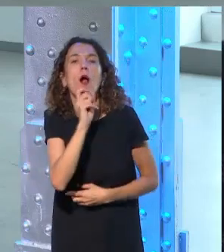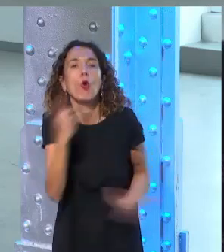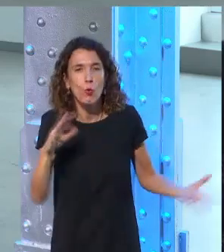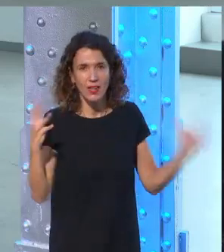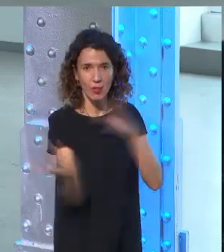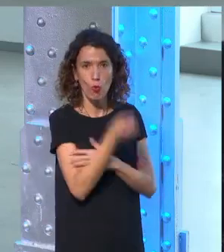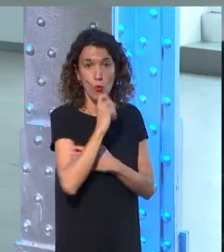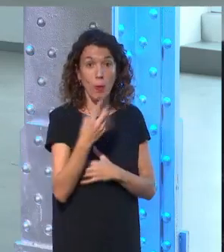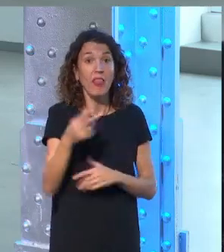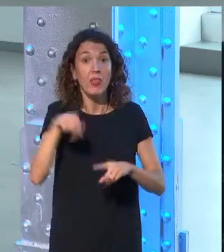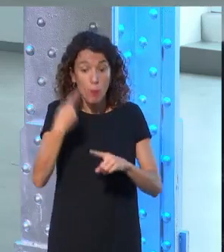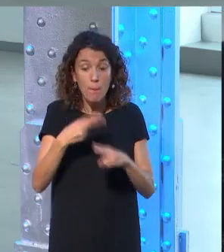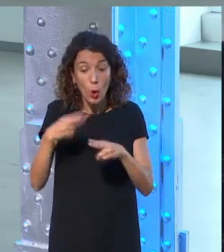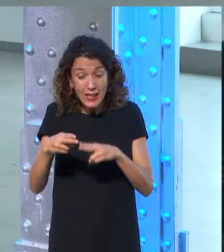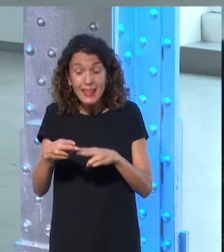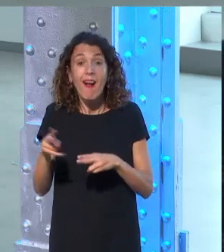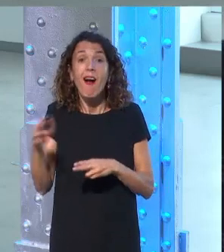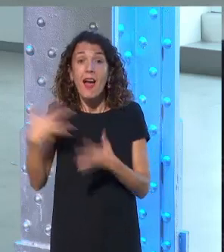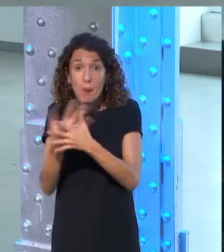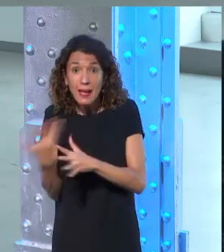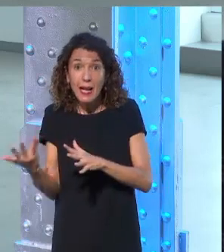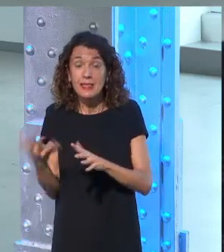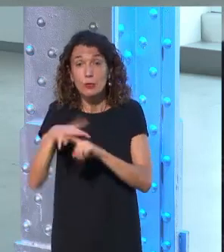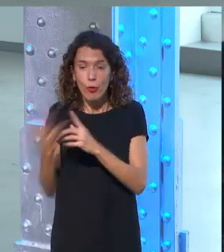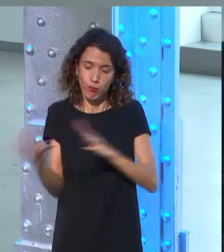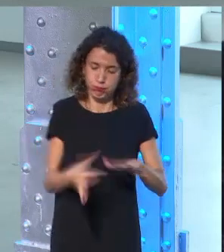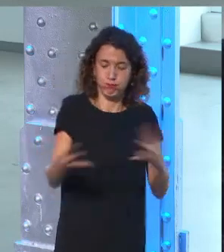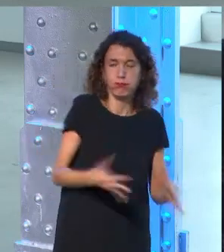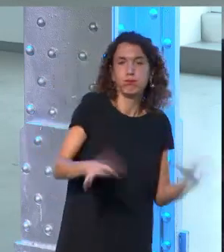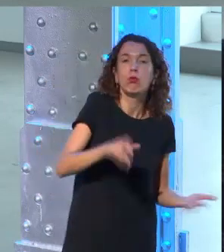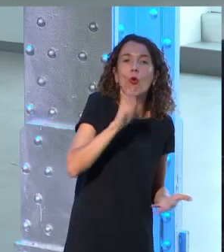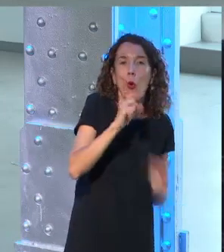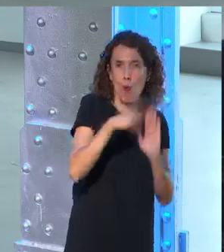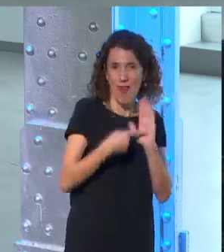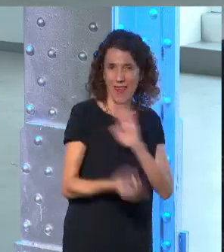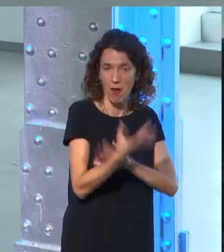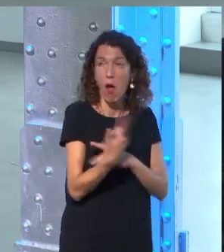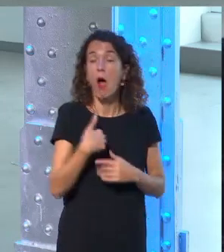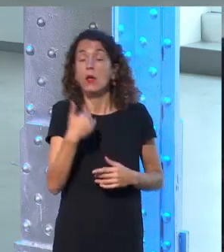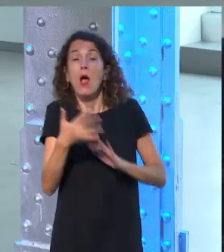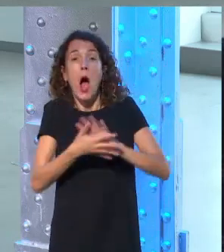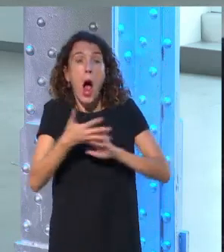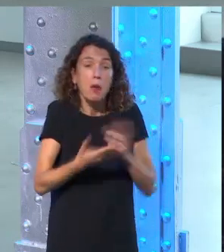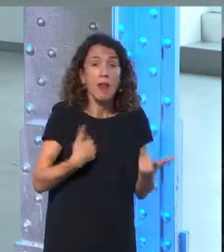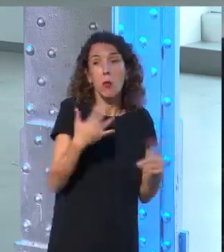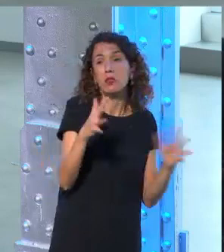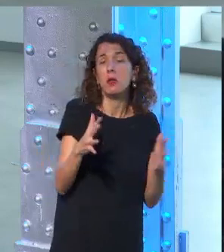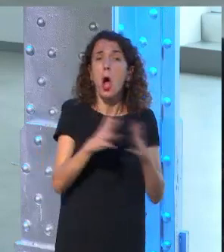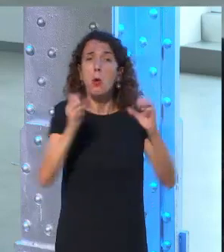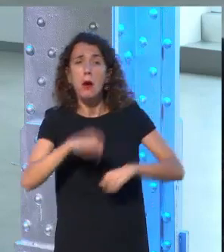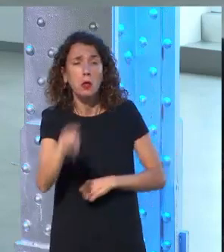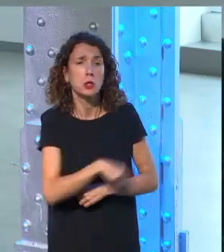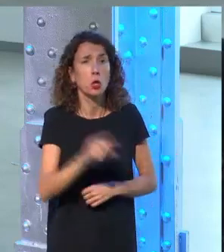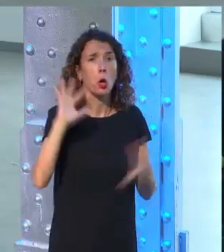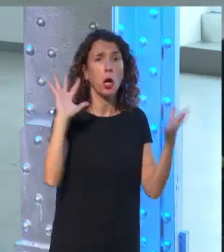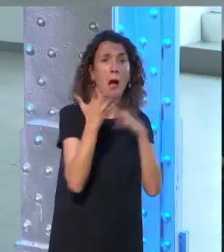nosotros implementar las políticas en base a esos escenarios. O sea, no podemos estar polarizando, estar más o menos de acuerdo con el